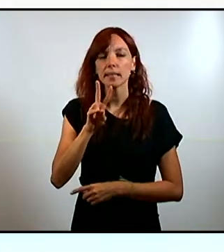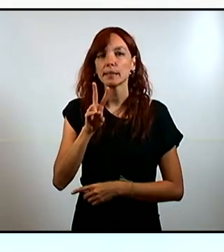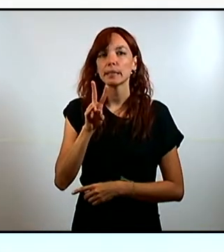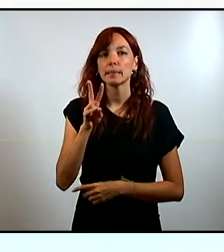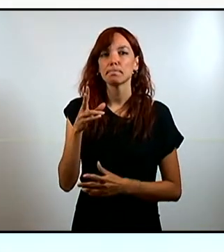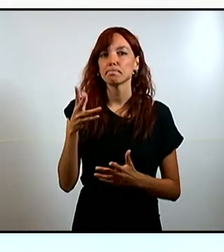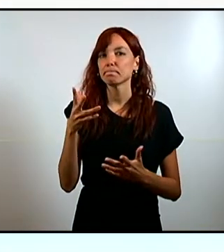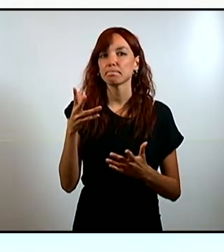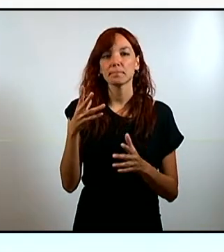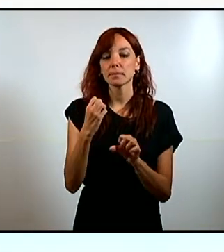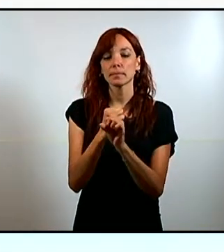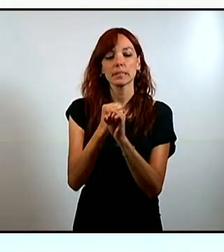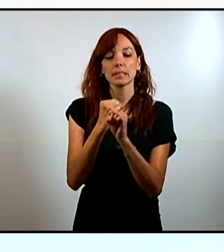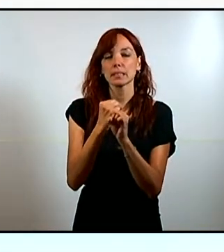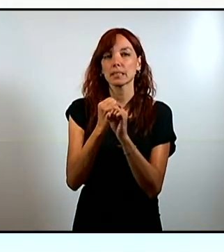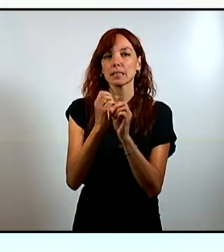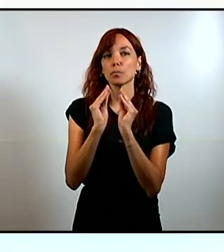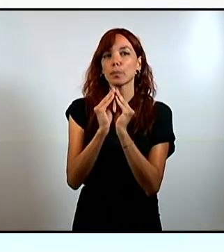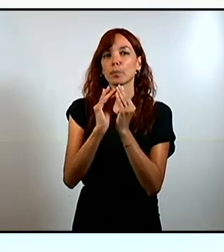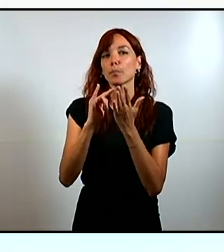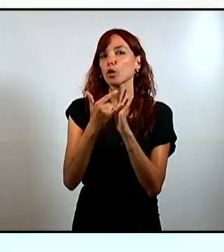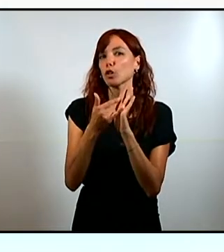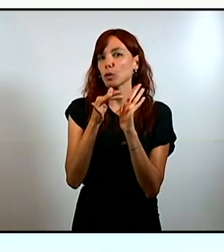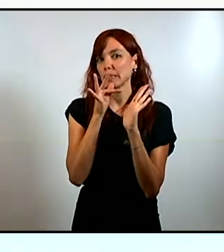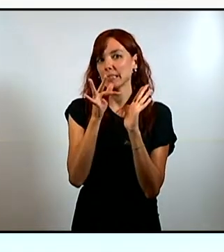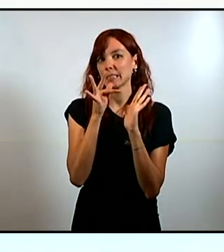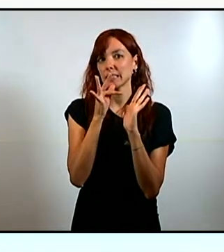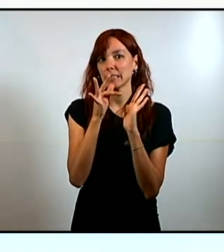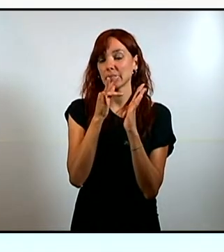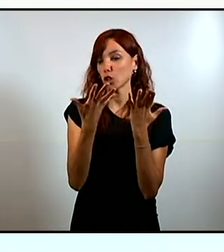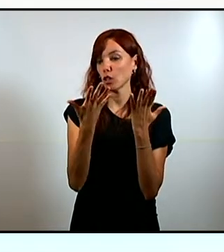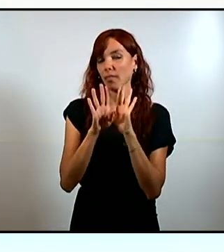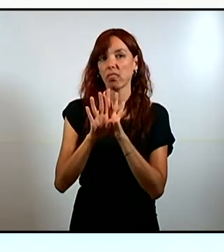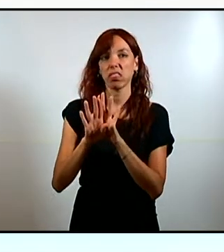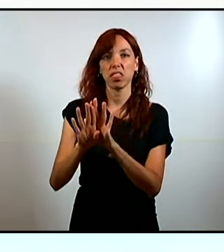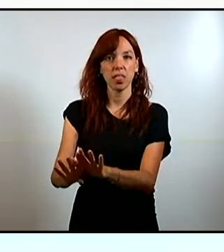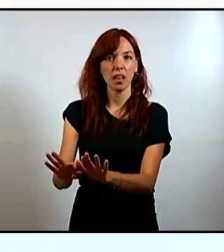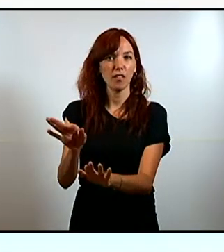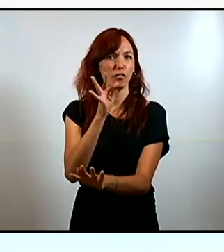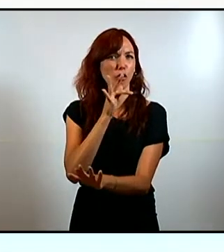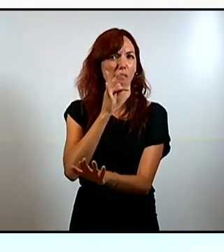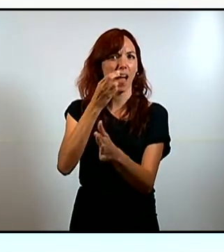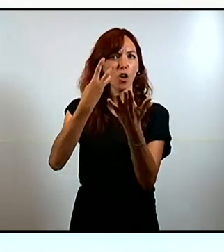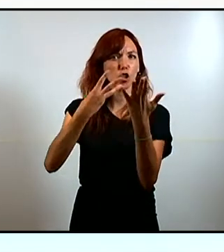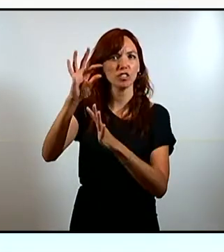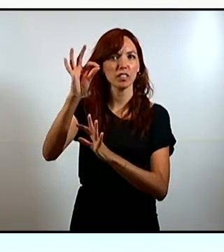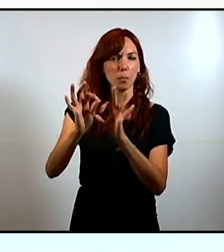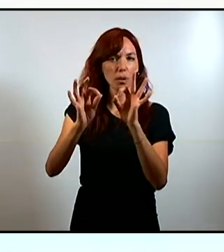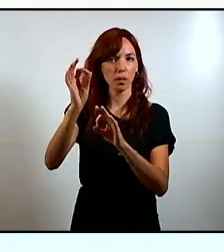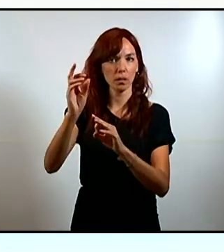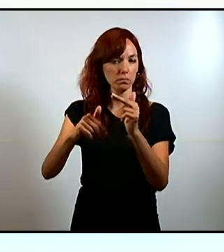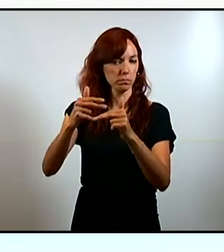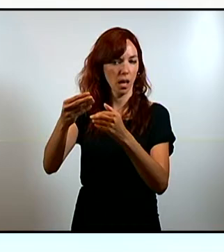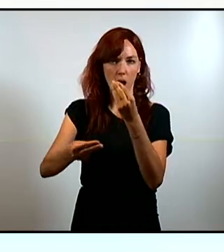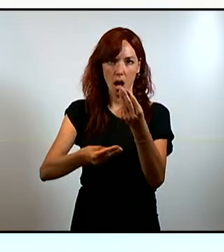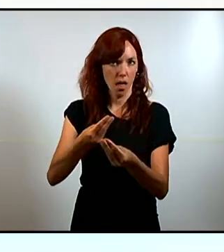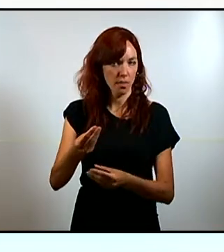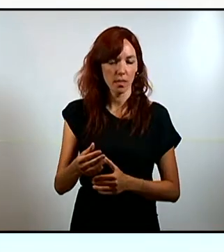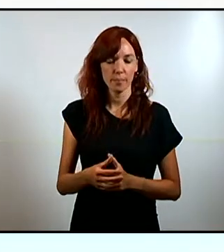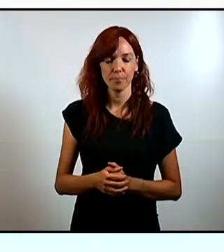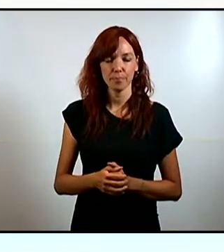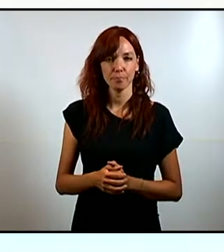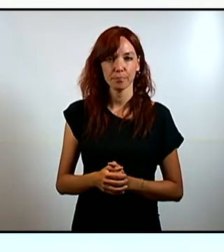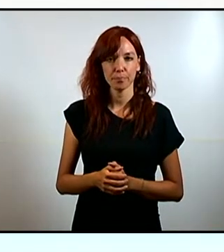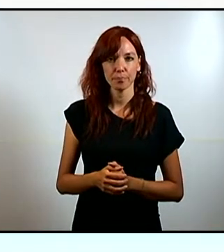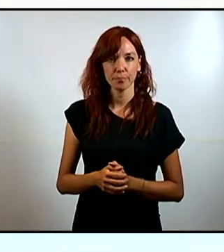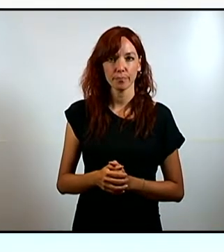no se había trabajado el proyecto de manera que quedaba todavía prácticamente el 80% por ejecutar, estaba sin ejecutar.